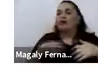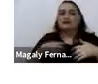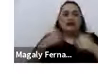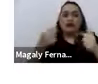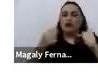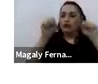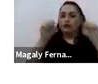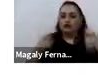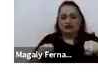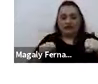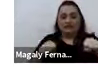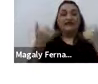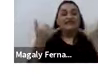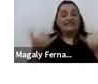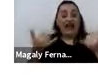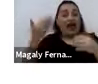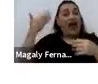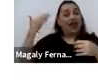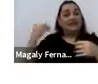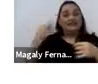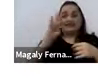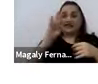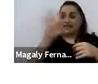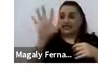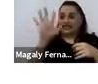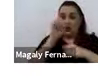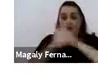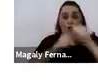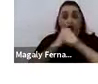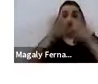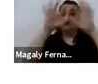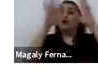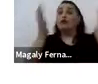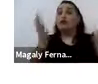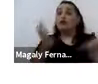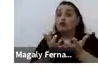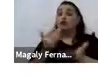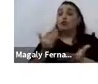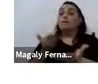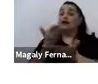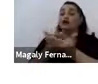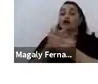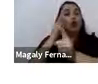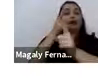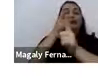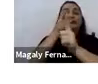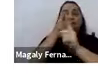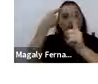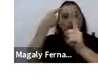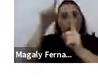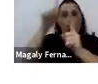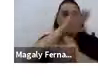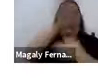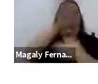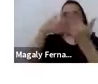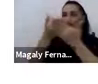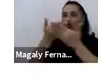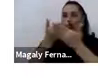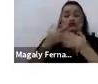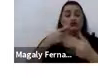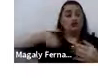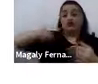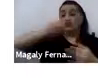posible, que ya hace 75 años el mundo se planteó como objetivo, está llegando a todos. Si nosotros